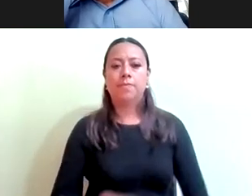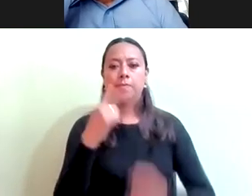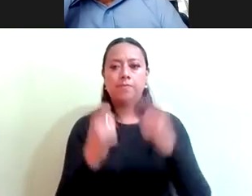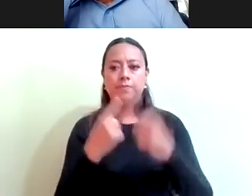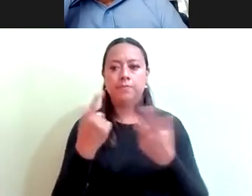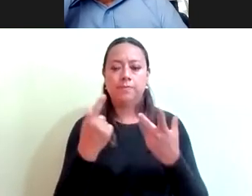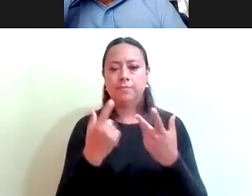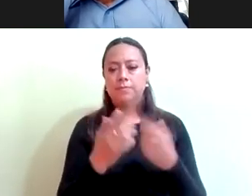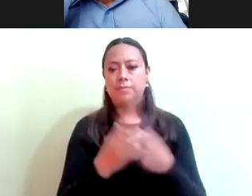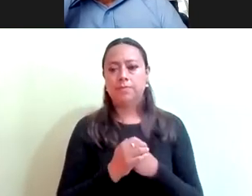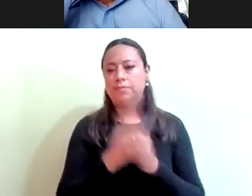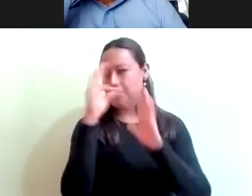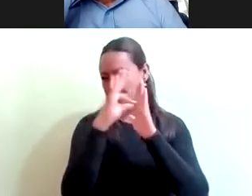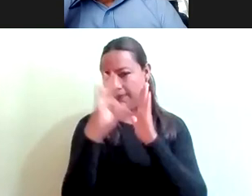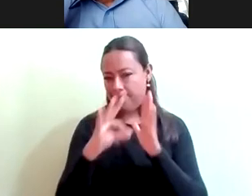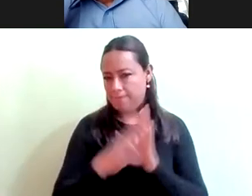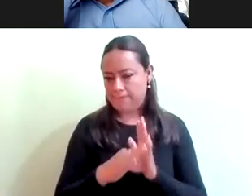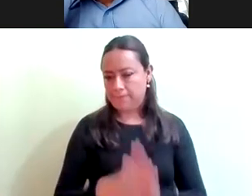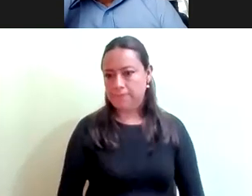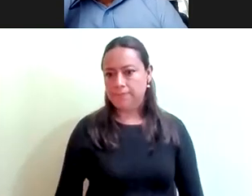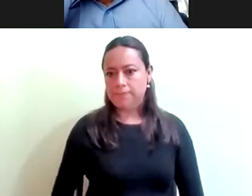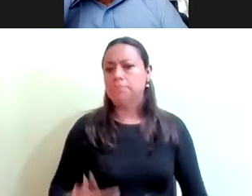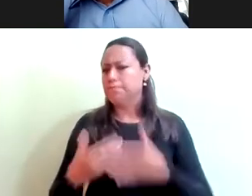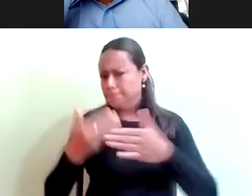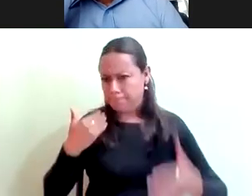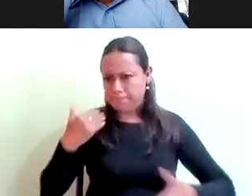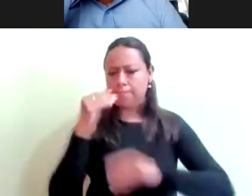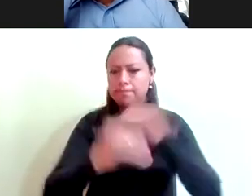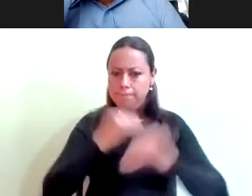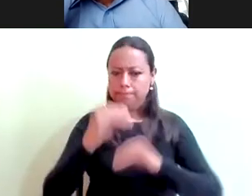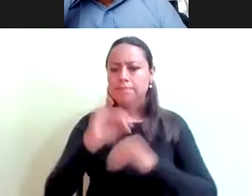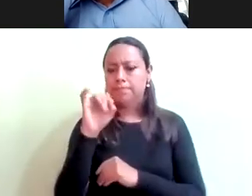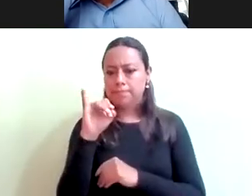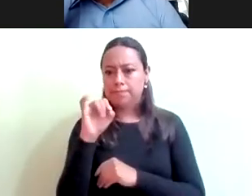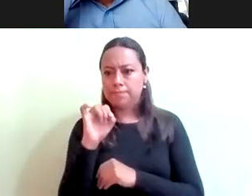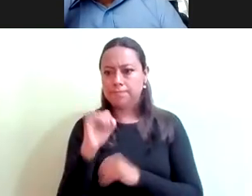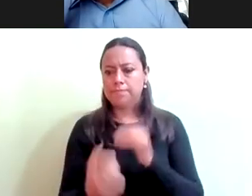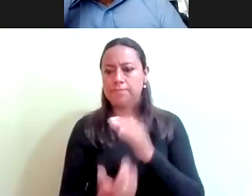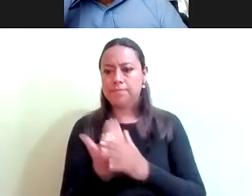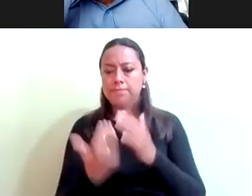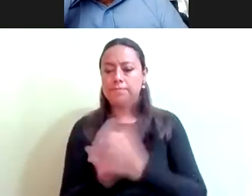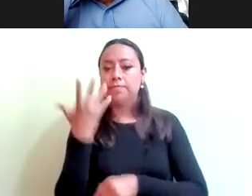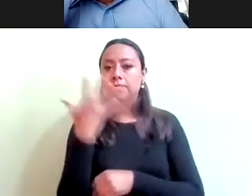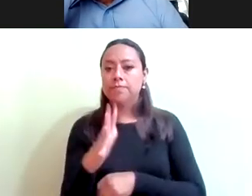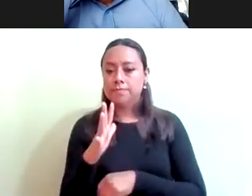cuestiones que sí se discutieron el día de hoy a las 10 de la